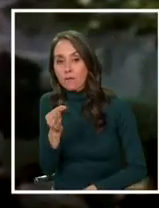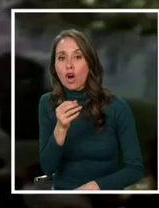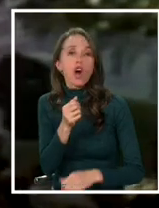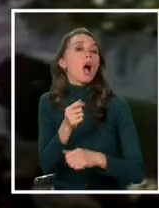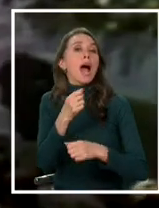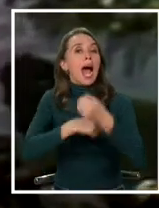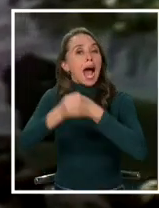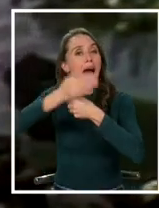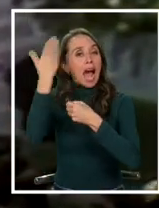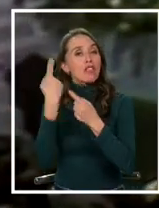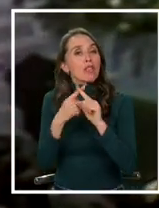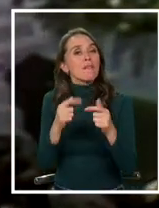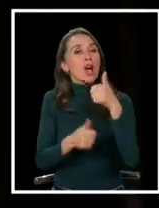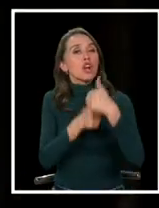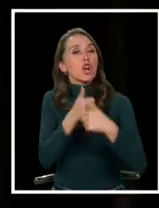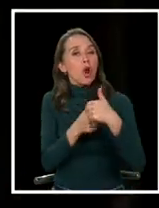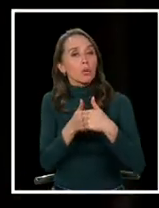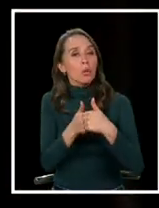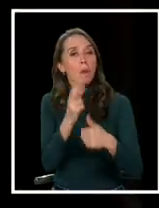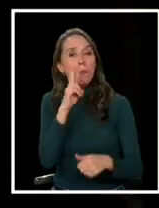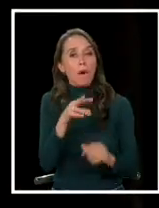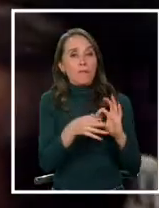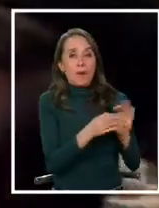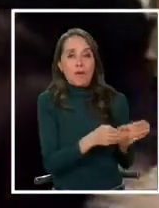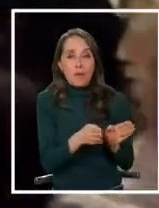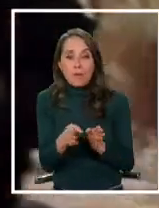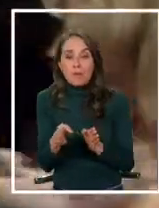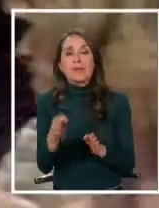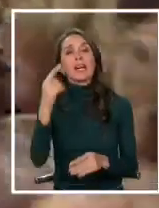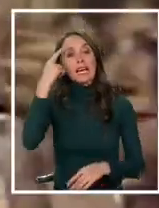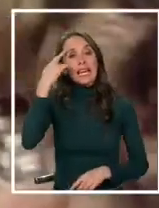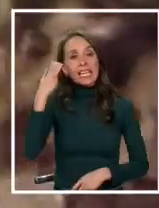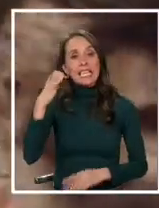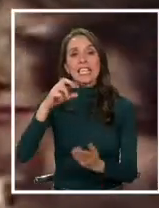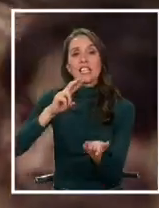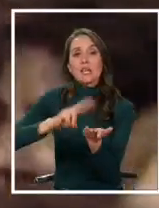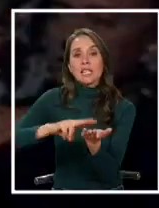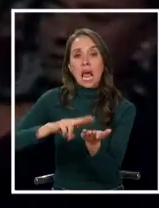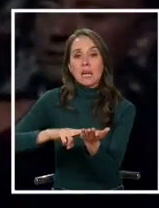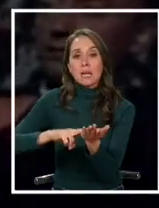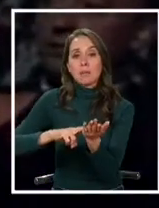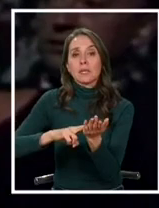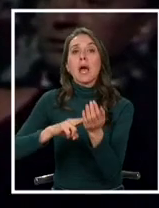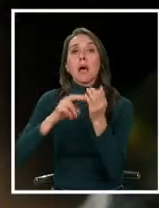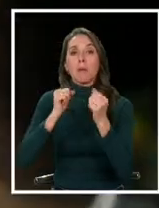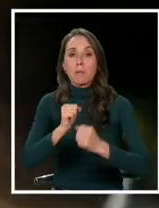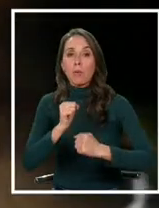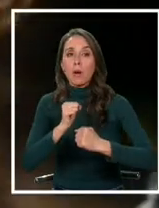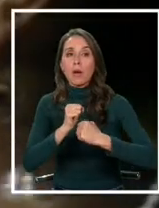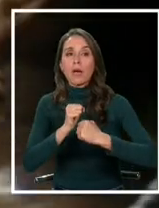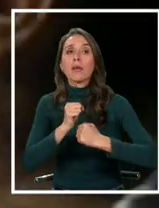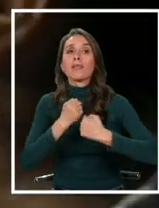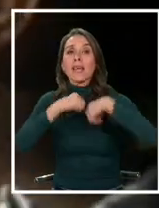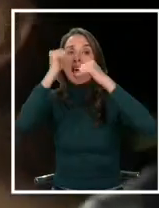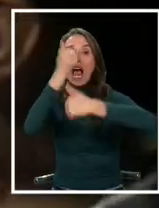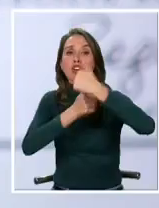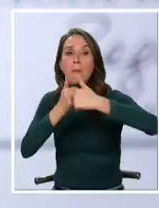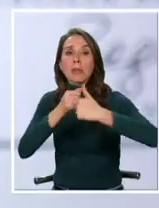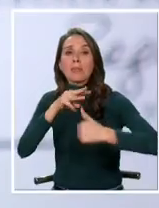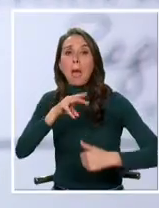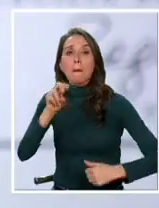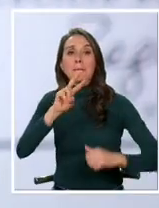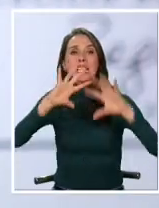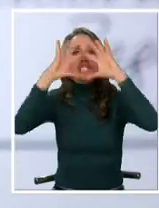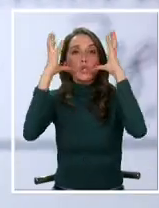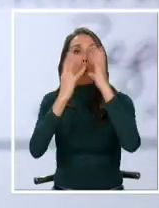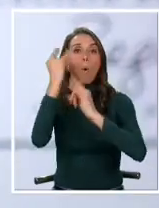concurso era distinto por fin los organizadores creían que realmente tenían opciones en la competencia de Miss Universo